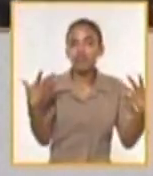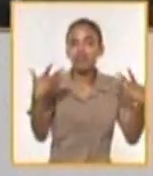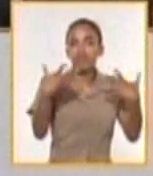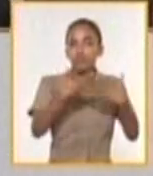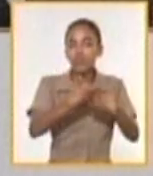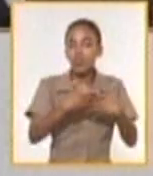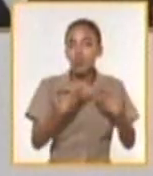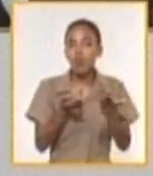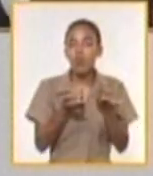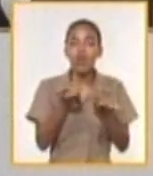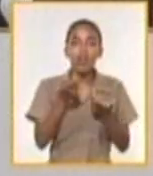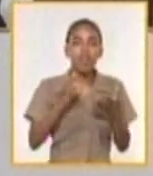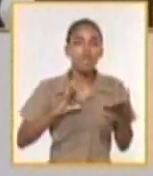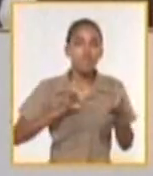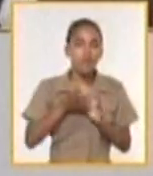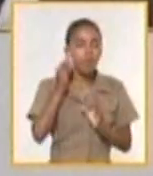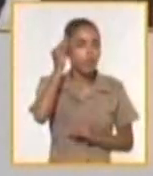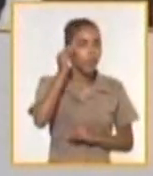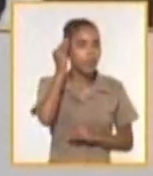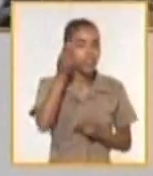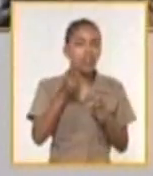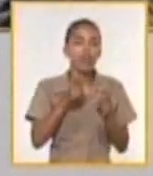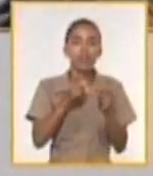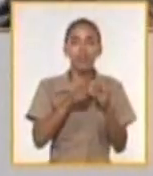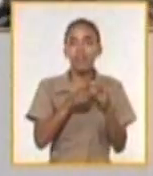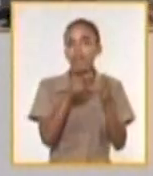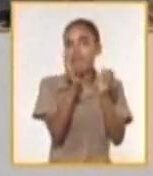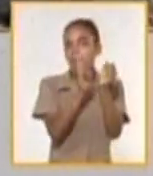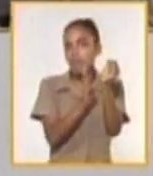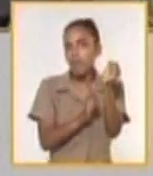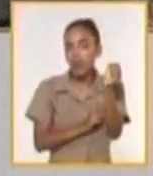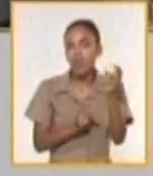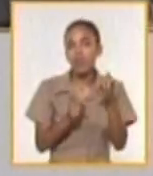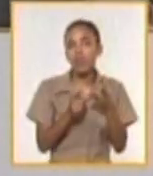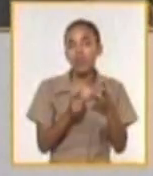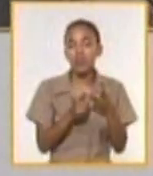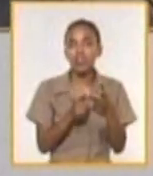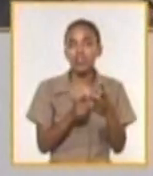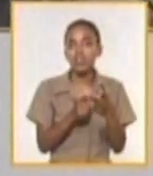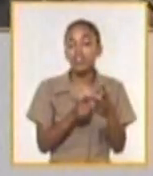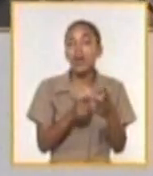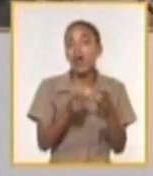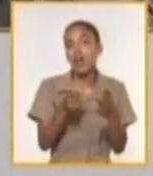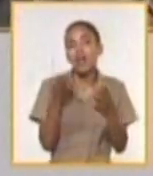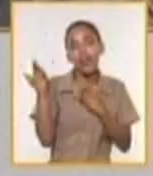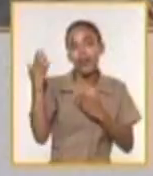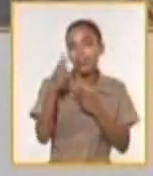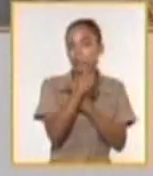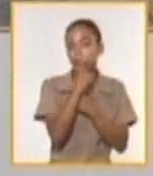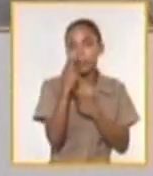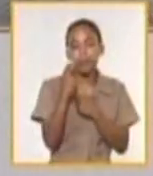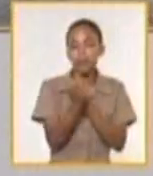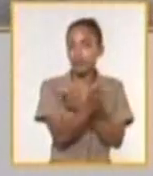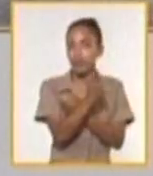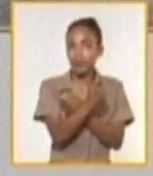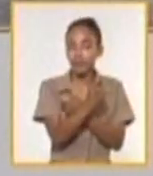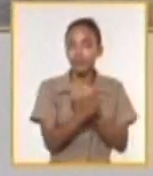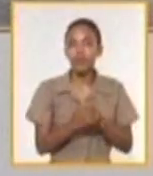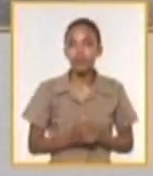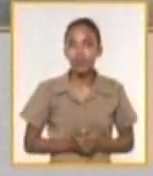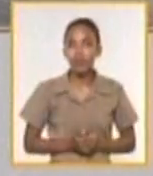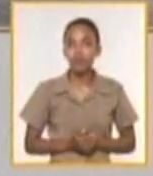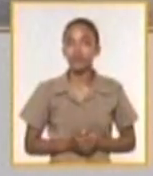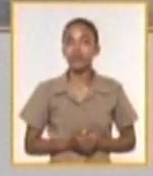los ideales, con los valores que José Martí pues nos ha legado. Y sencillamente